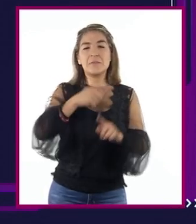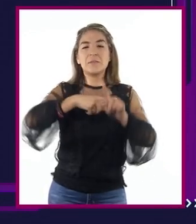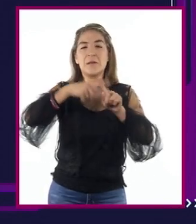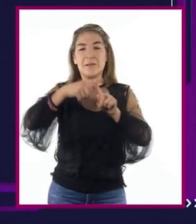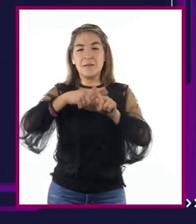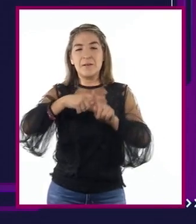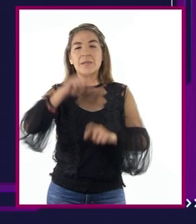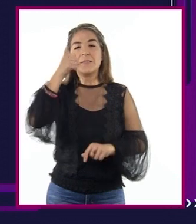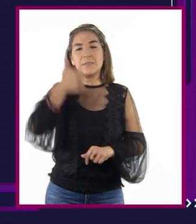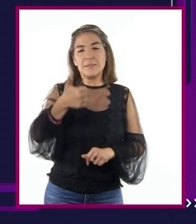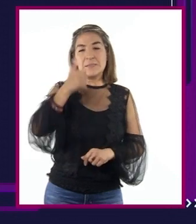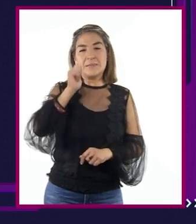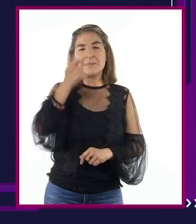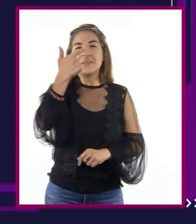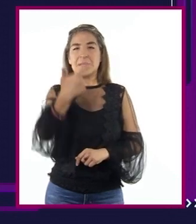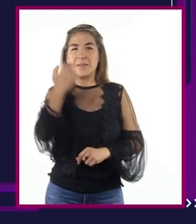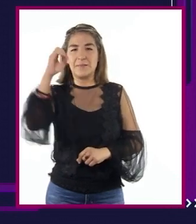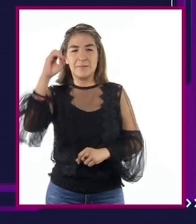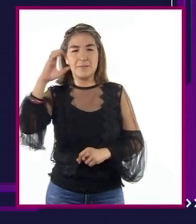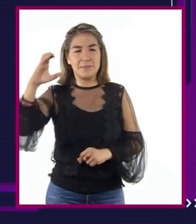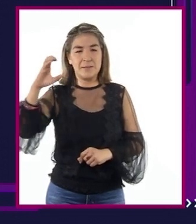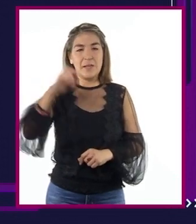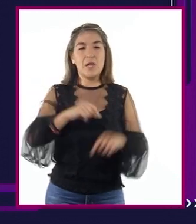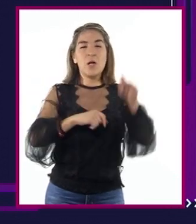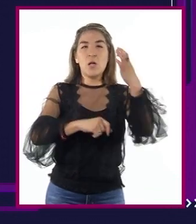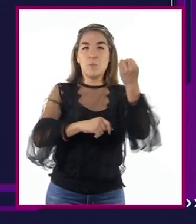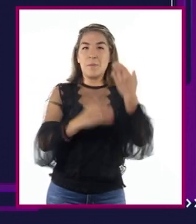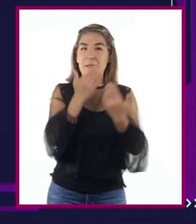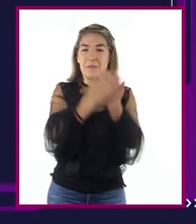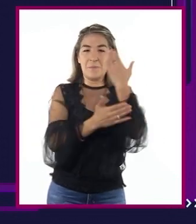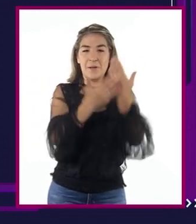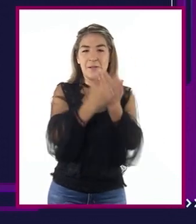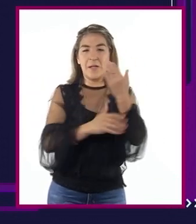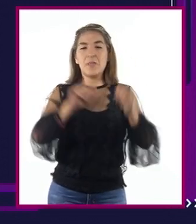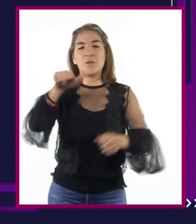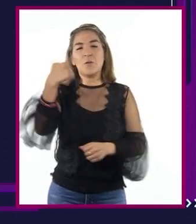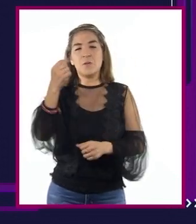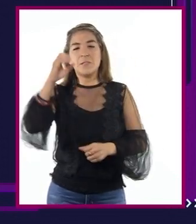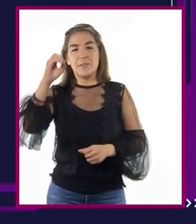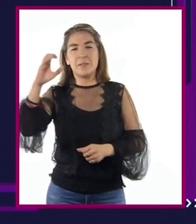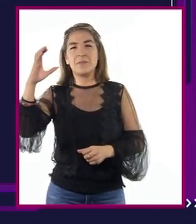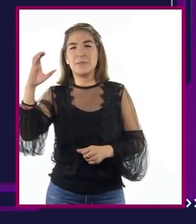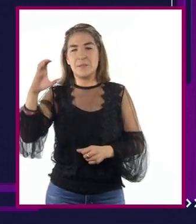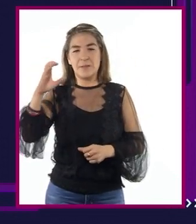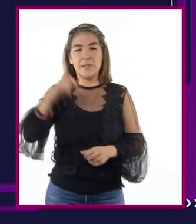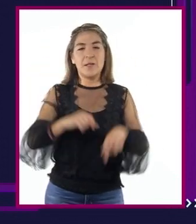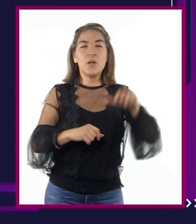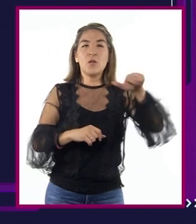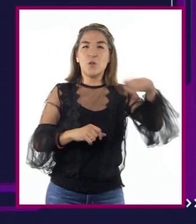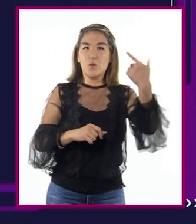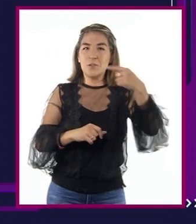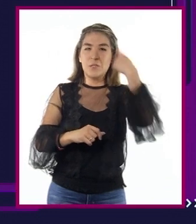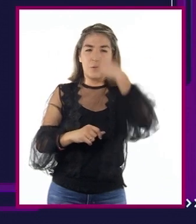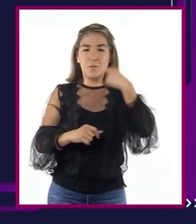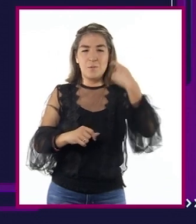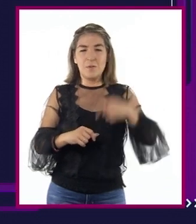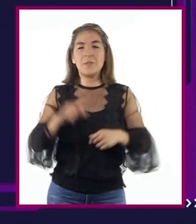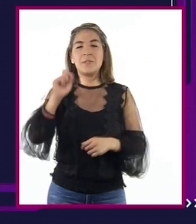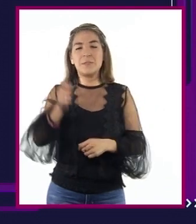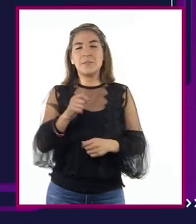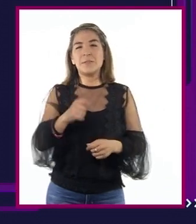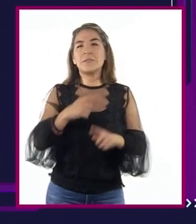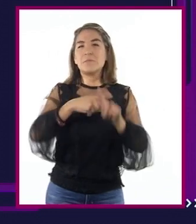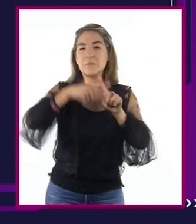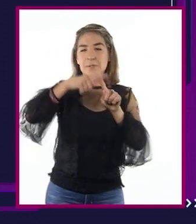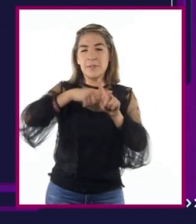Celsius. A las 9 horas, la temperatura fue de 12 grados Celsius. A las 12 horas, se registró